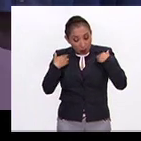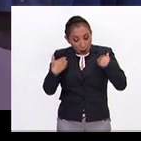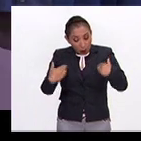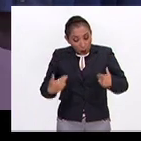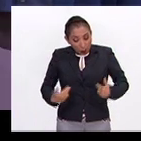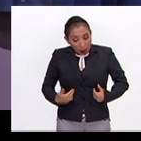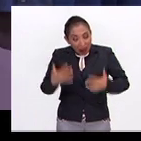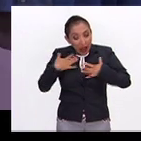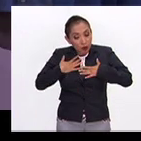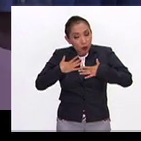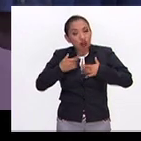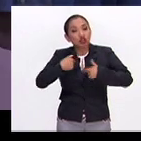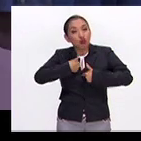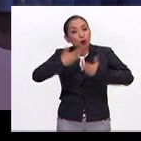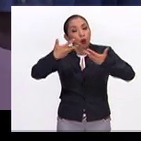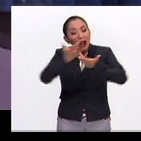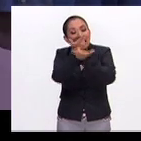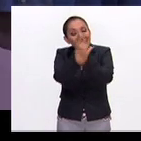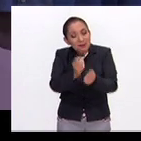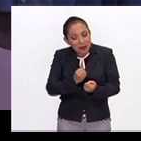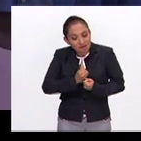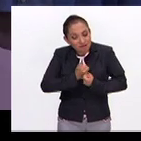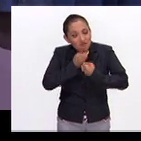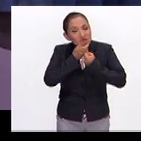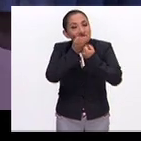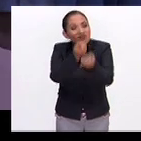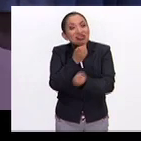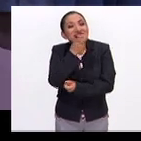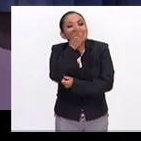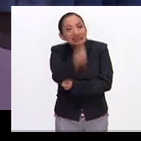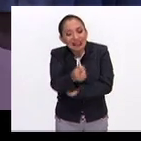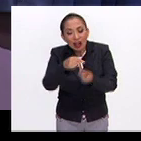individual son siempre lo más importante para cualquier sociedad.